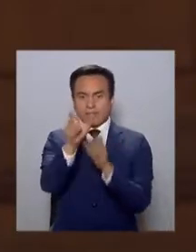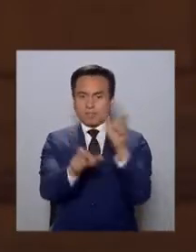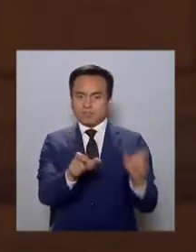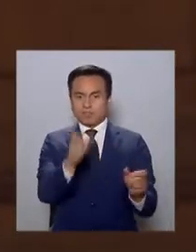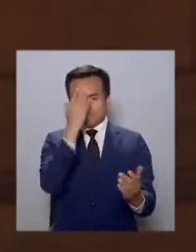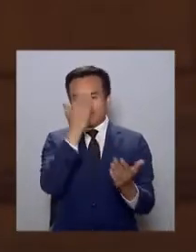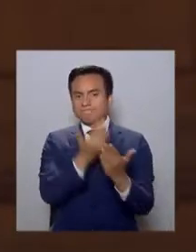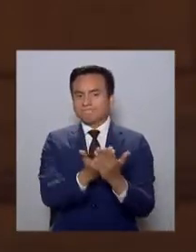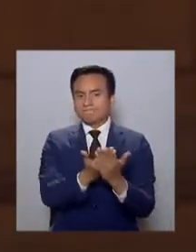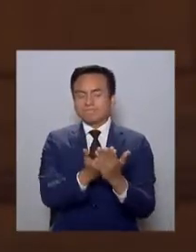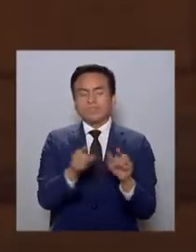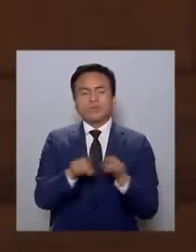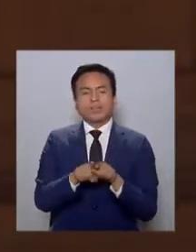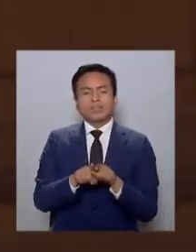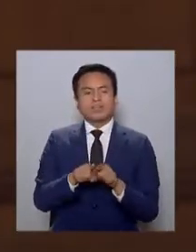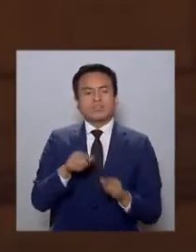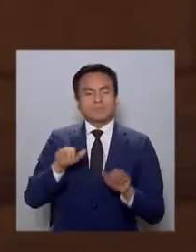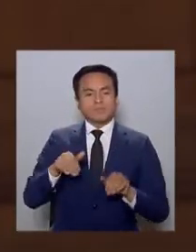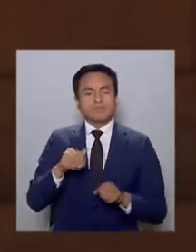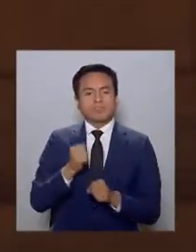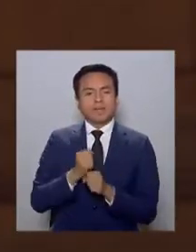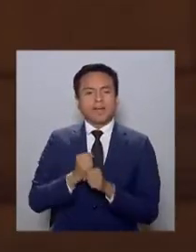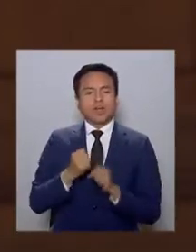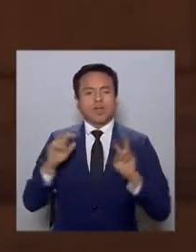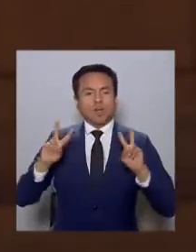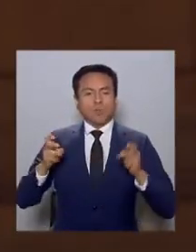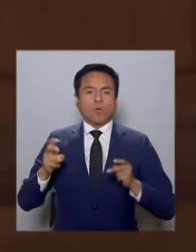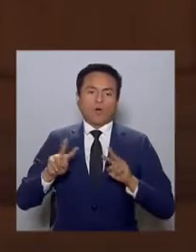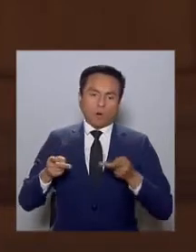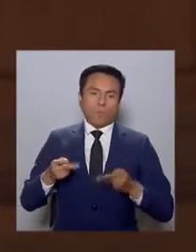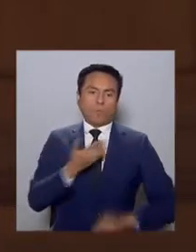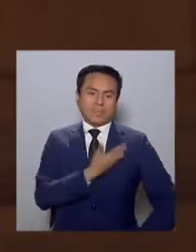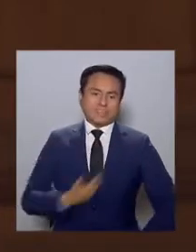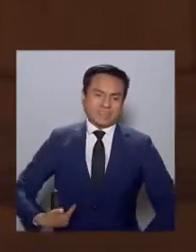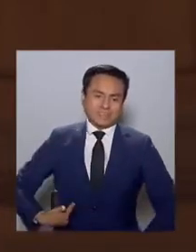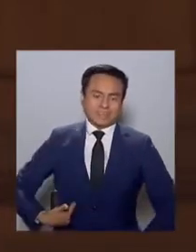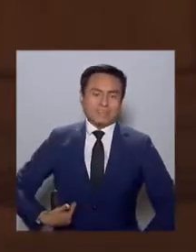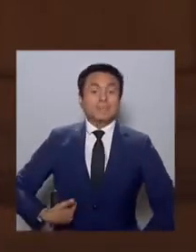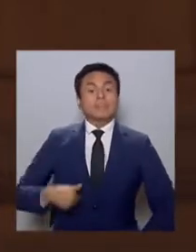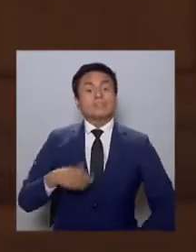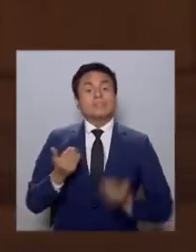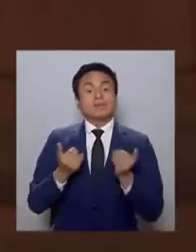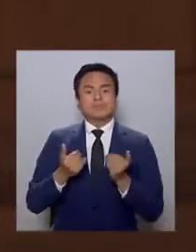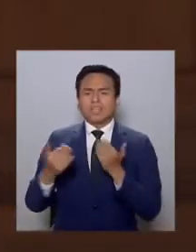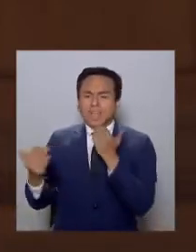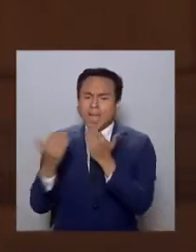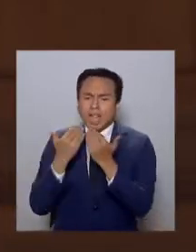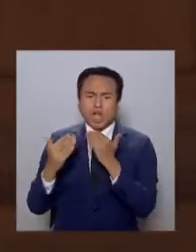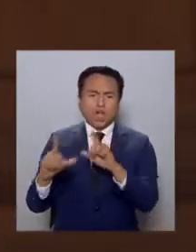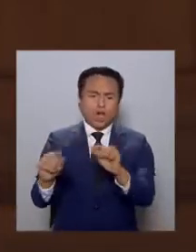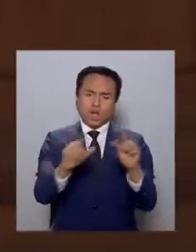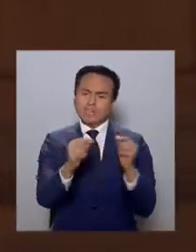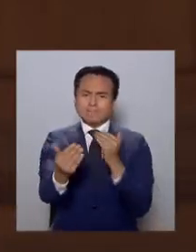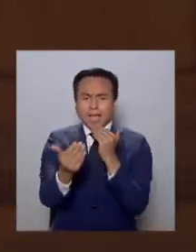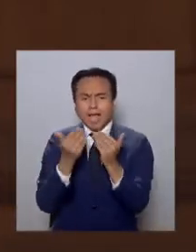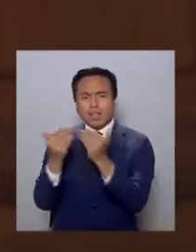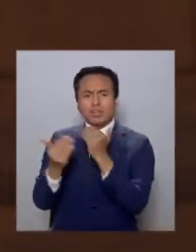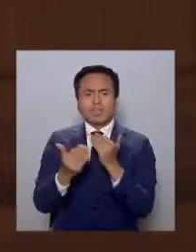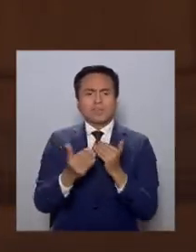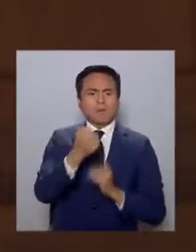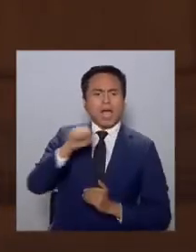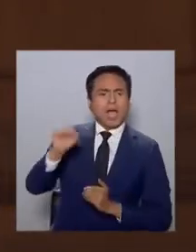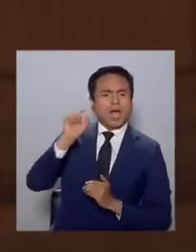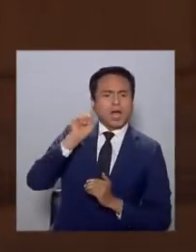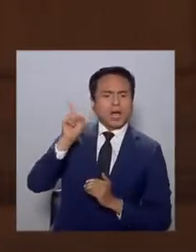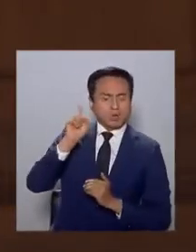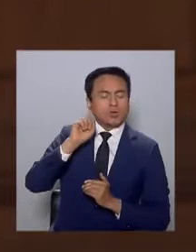personas, como aspiro a trabajar yo mismo en mi condición de presidente. Necesitamos que dialoguen, que dialoguen, que dialoguen, que escuchen